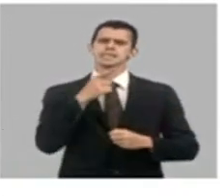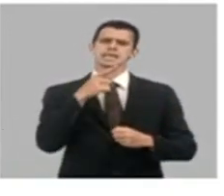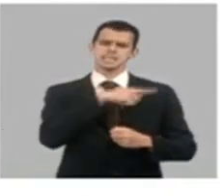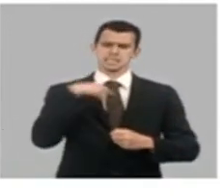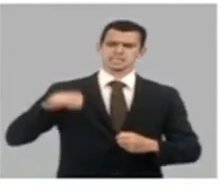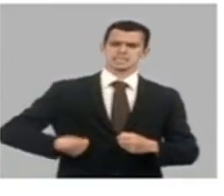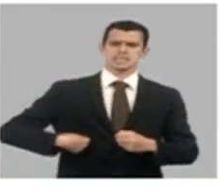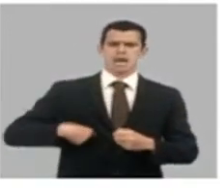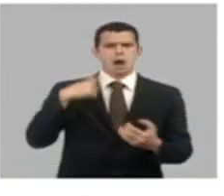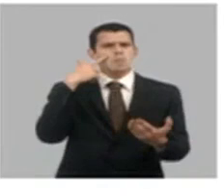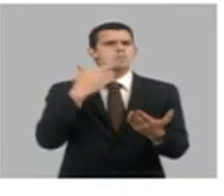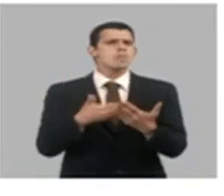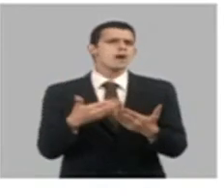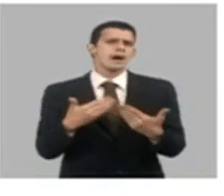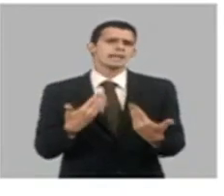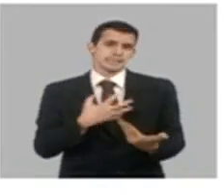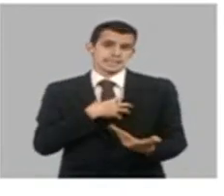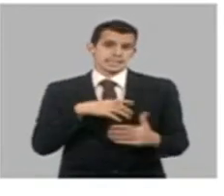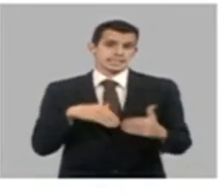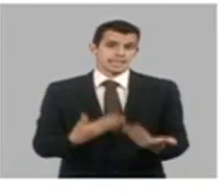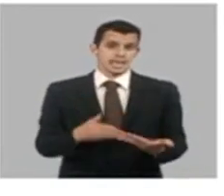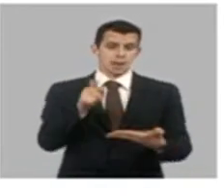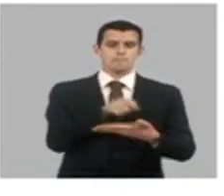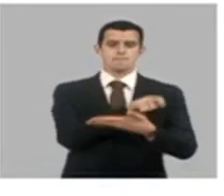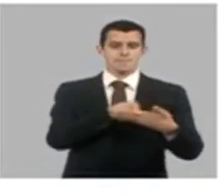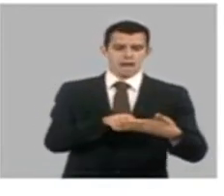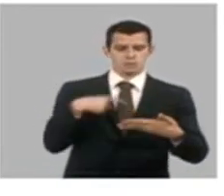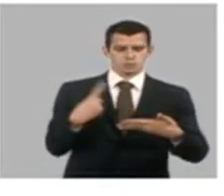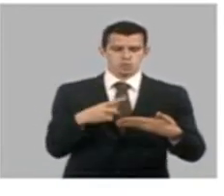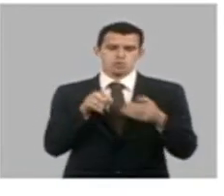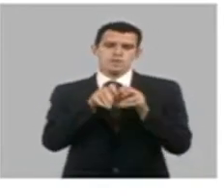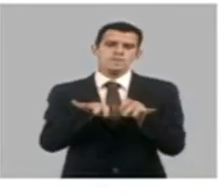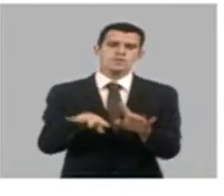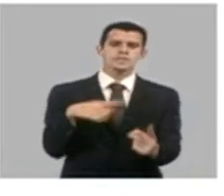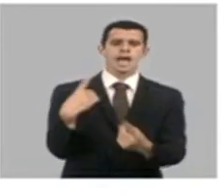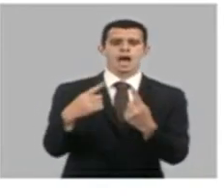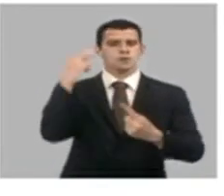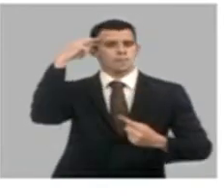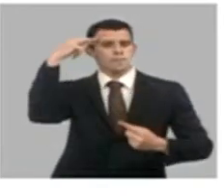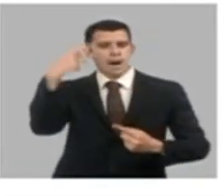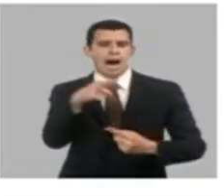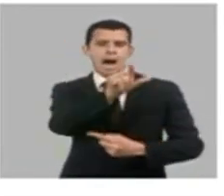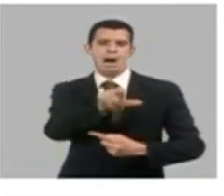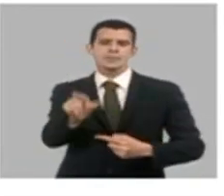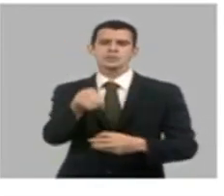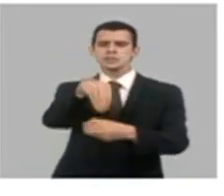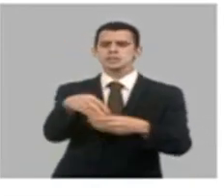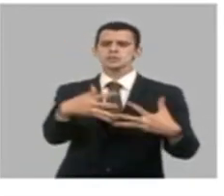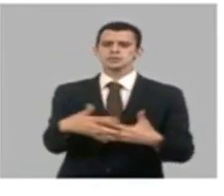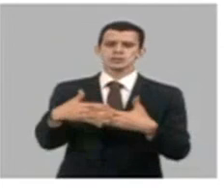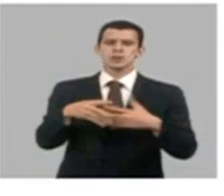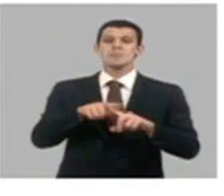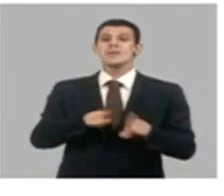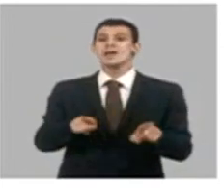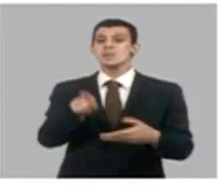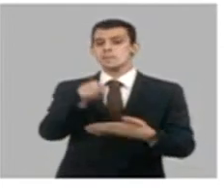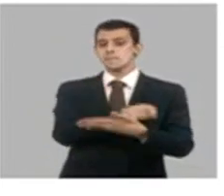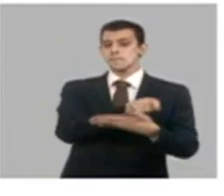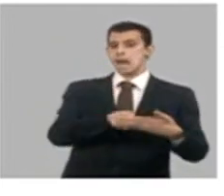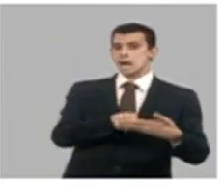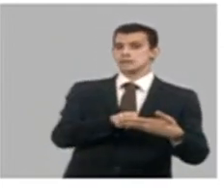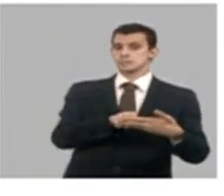de que china lo analizó lo pensó hacer pero no desplegó no lo digo hacer operaciones de influencia según